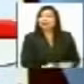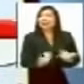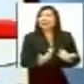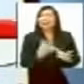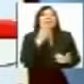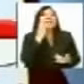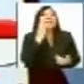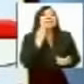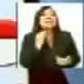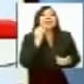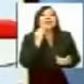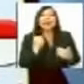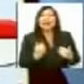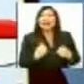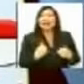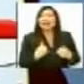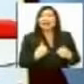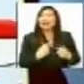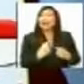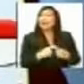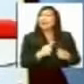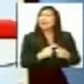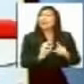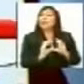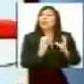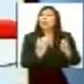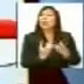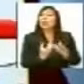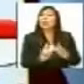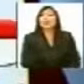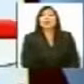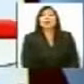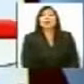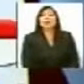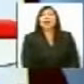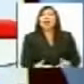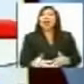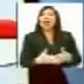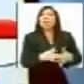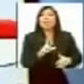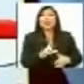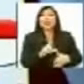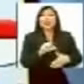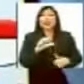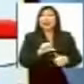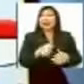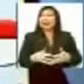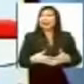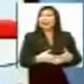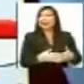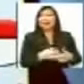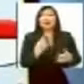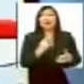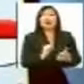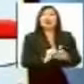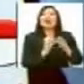esa experiencia que están teniendo los diferentes congresos y parlamentos de América Latina y el Caribe de las Américas